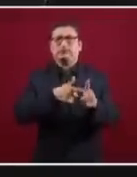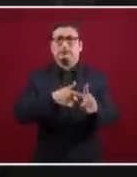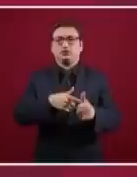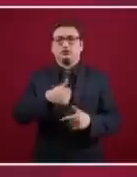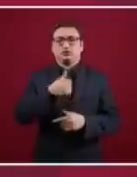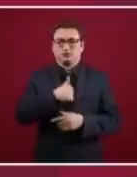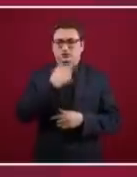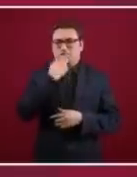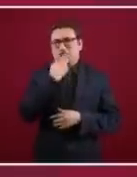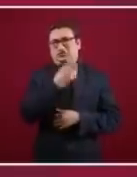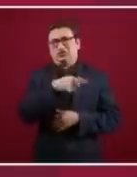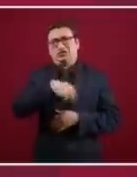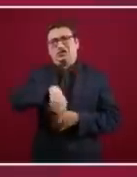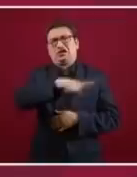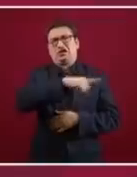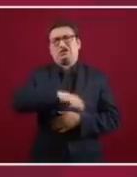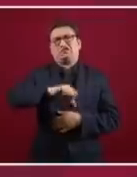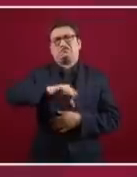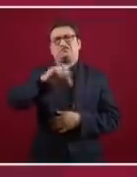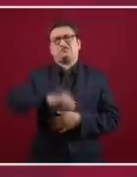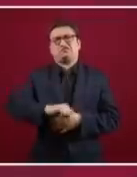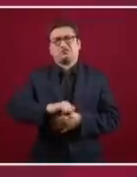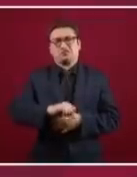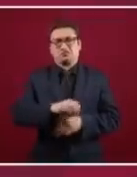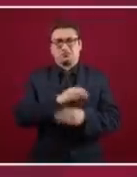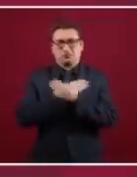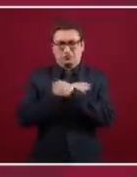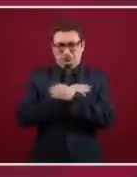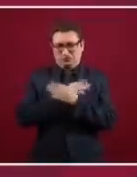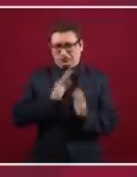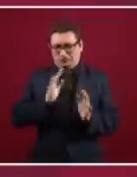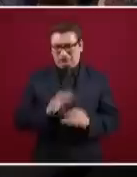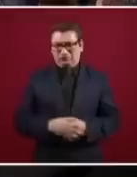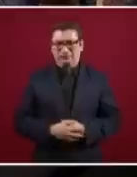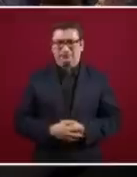digo que están derrotados moralmente hablando